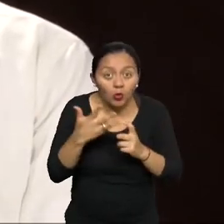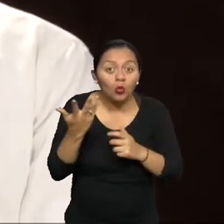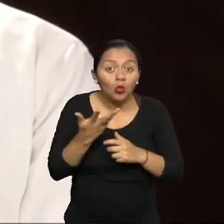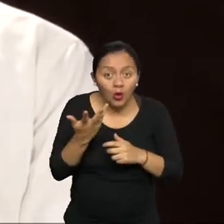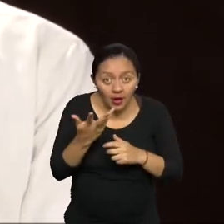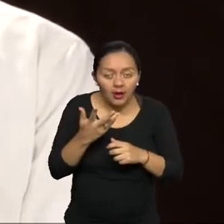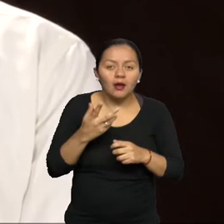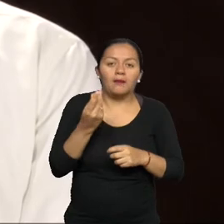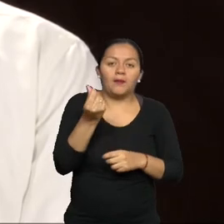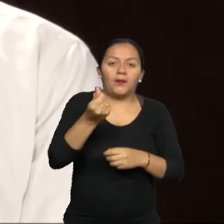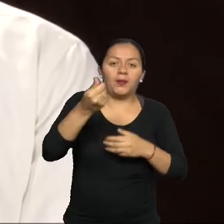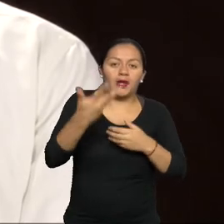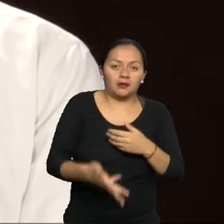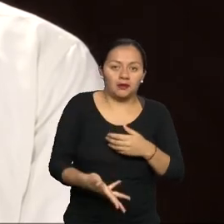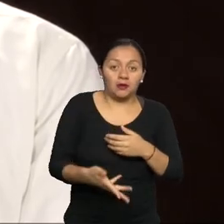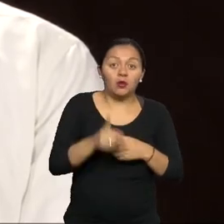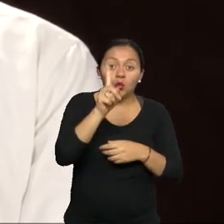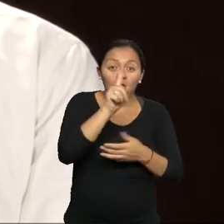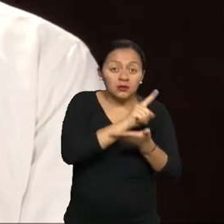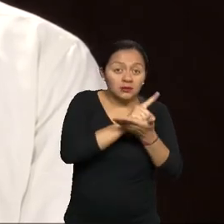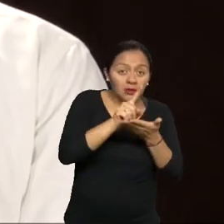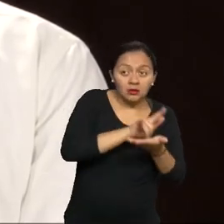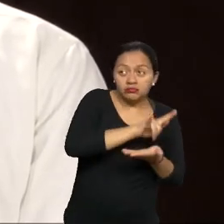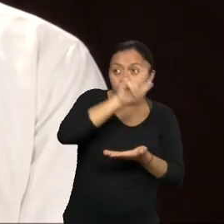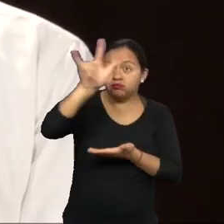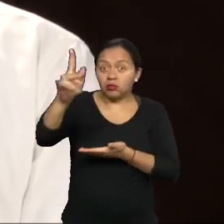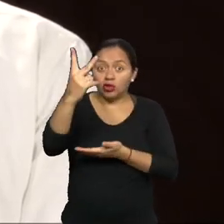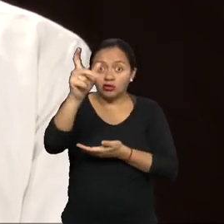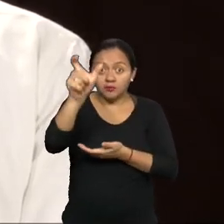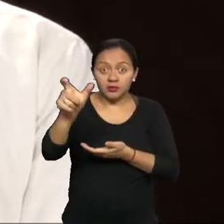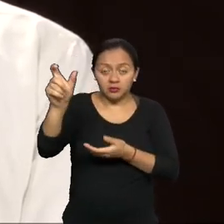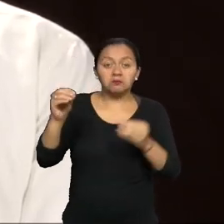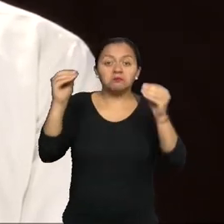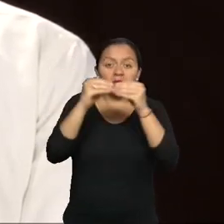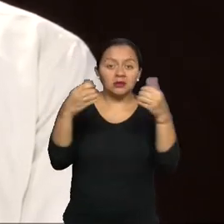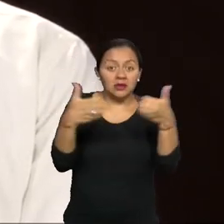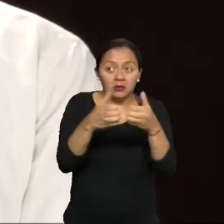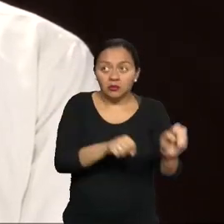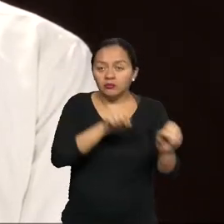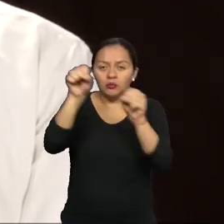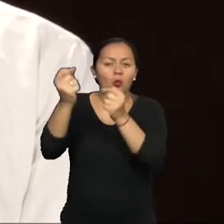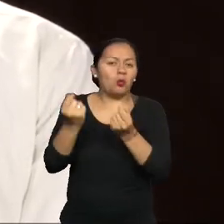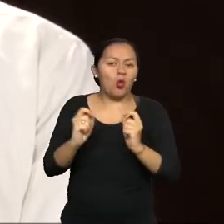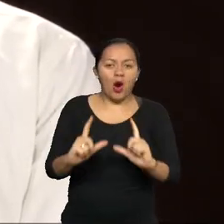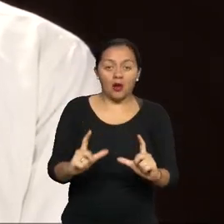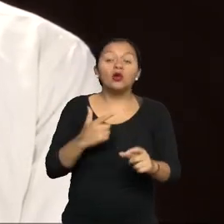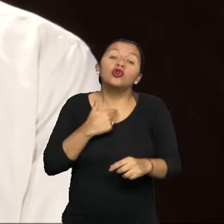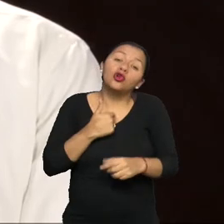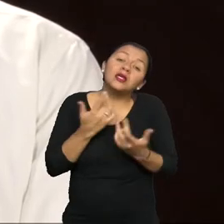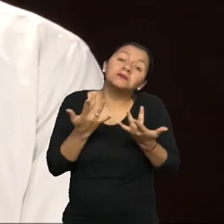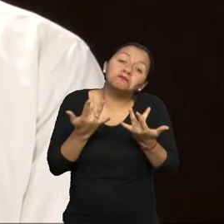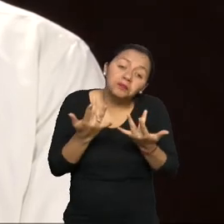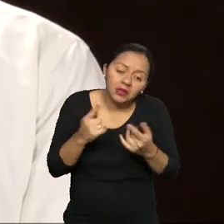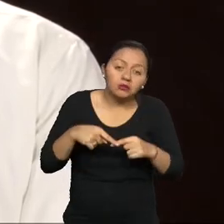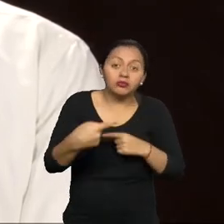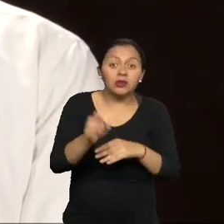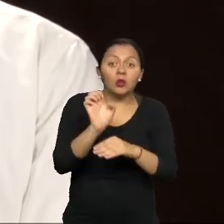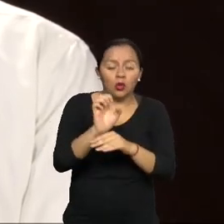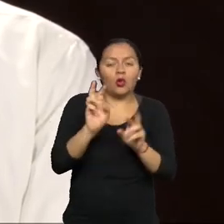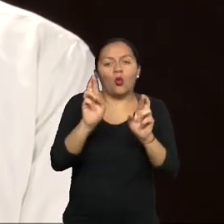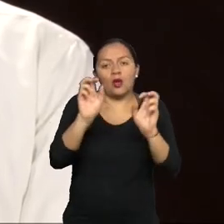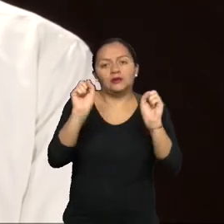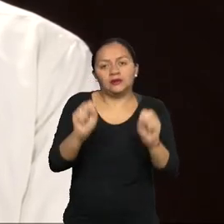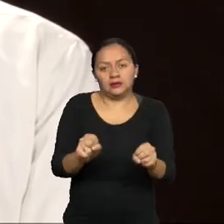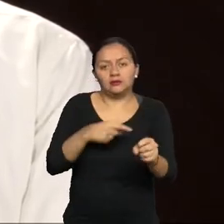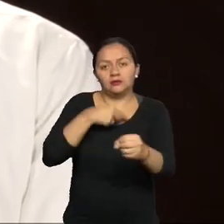trasladar a dos personas y todo lo demás. Entonces, yo espero y espero prontamente que el Ecuador tenga participación. A nivel nacional,